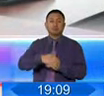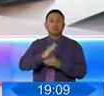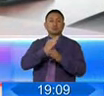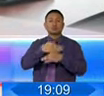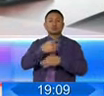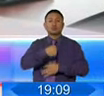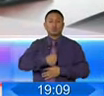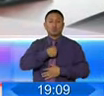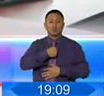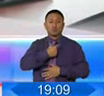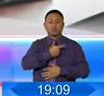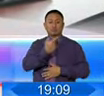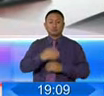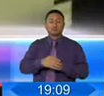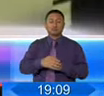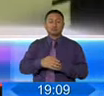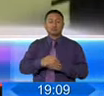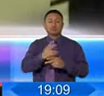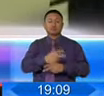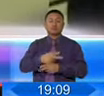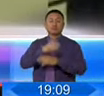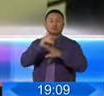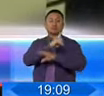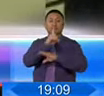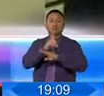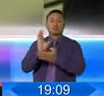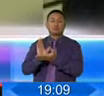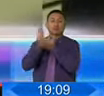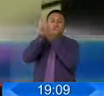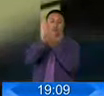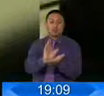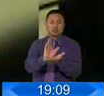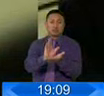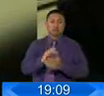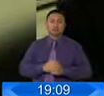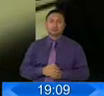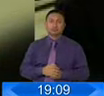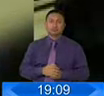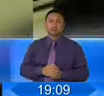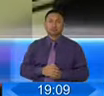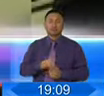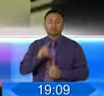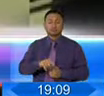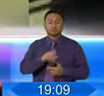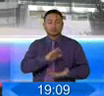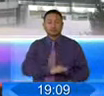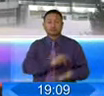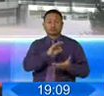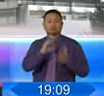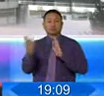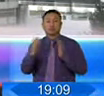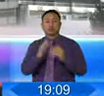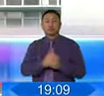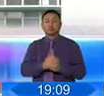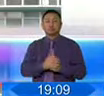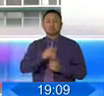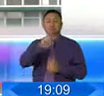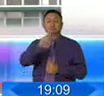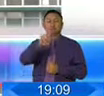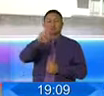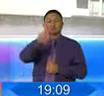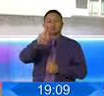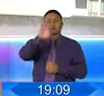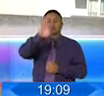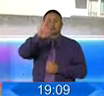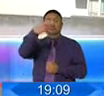función ejecutiva ante el Consejo Directivo del Instituto Ecuatoriano de Seguridad Social y como representante alterna a Ruth